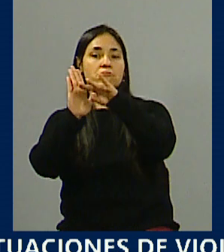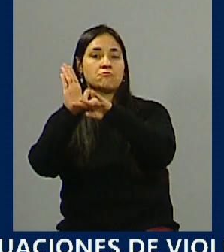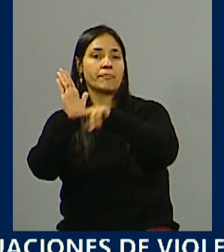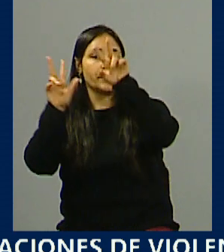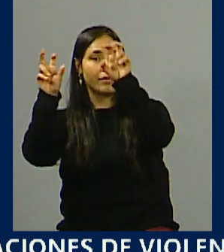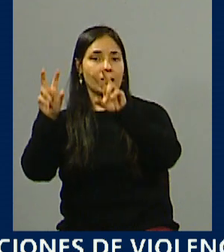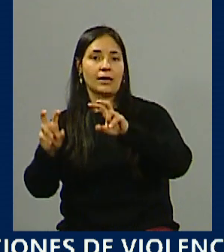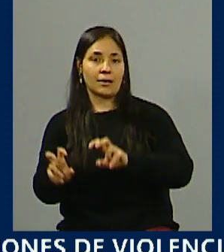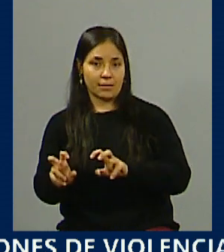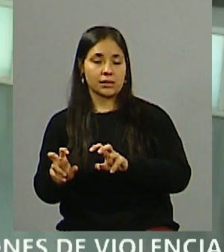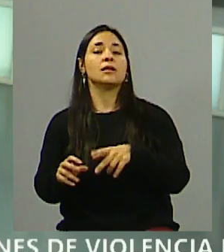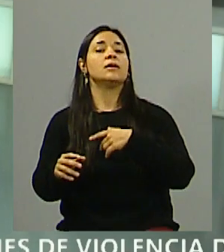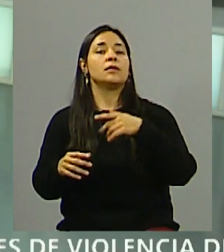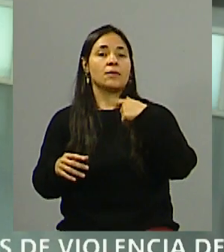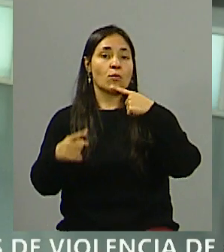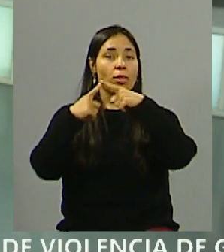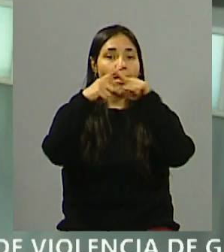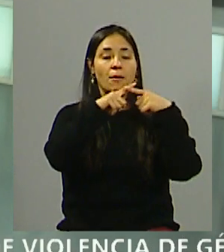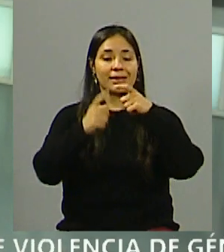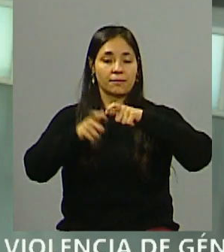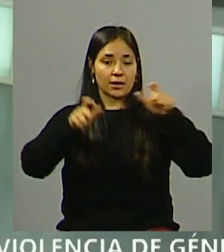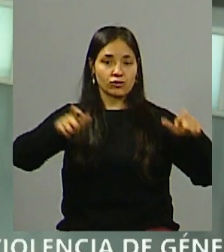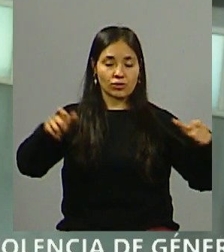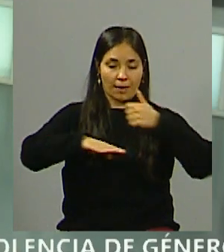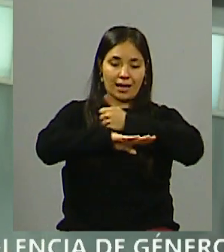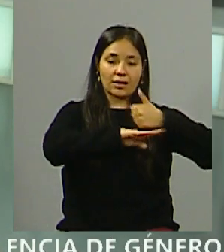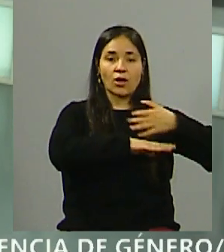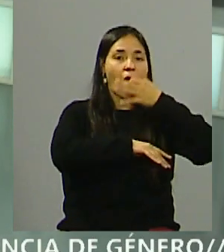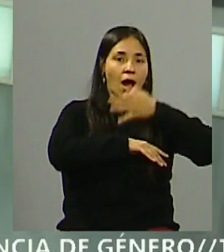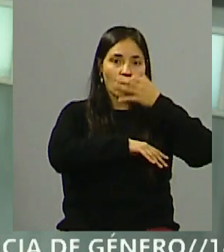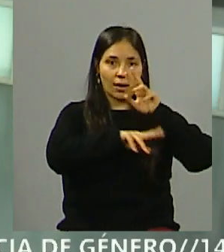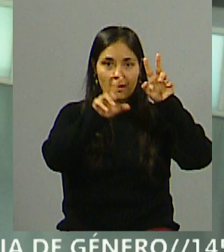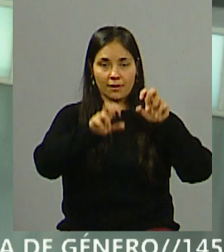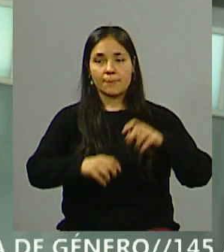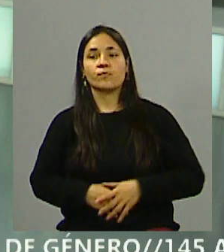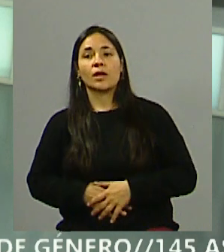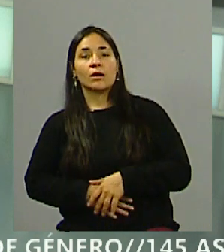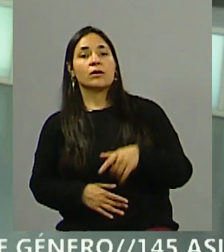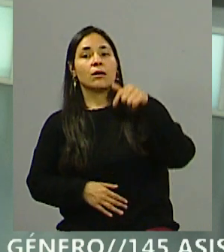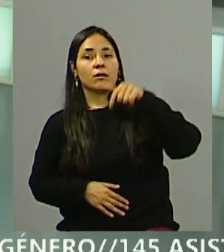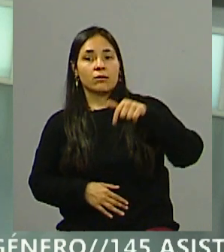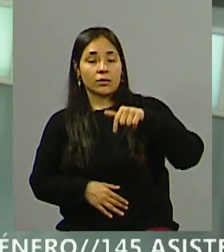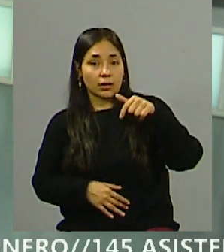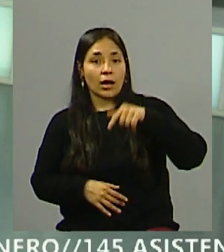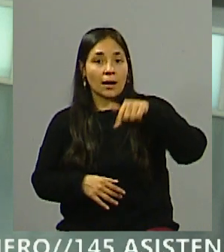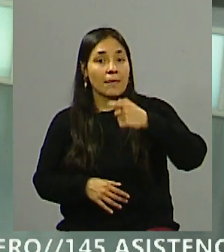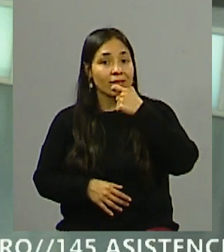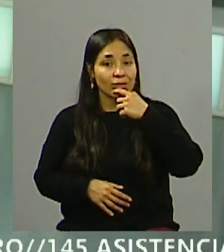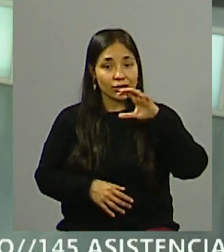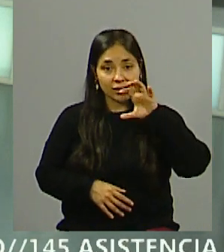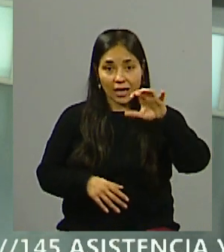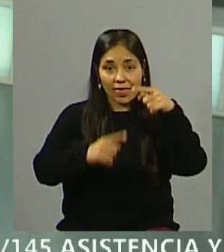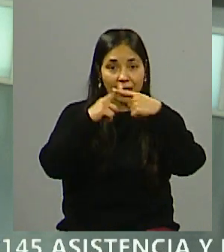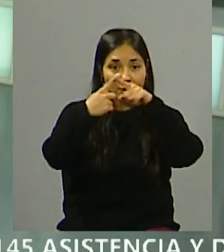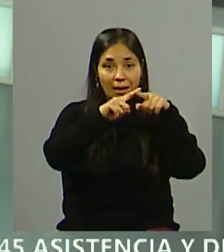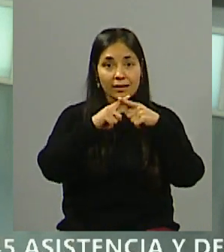había propuesto la Cámara Nacional Electoral. Pero queremos hablar de los debates porque hoy, aquí en Mendoza, después del debate provincial, se habló